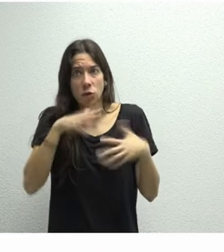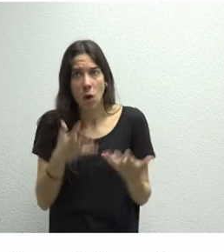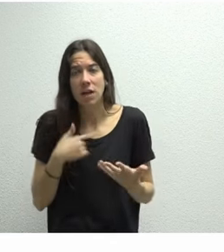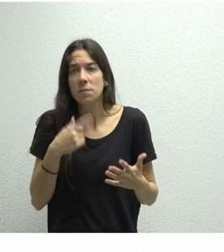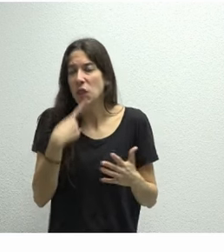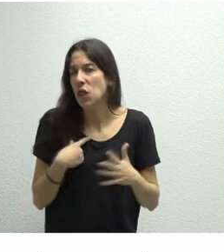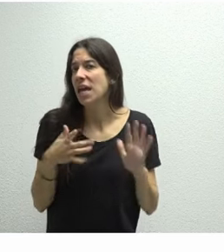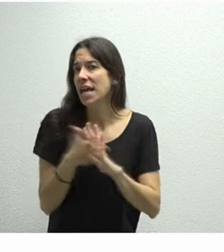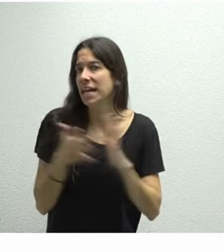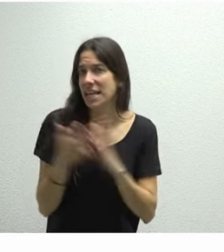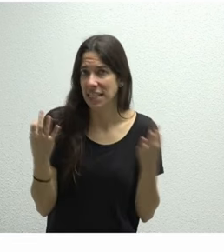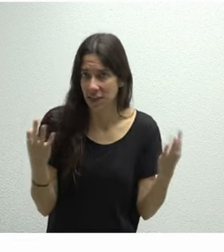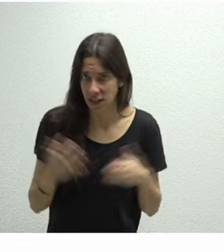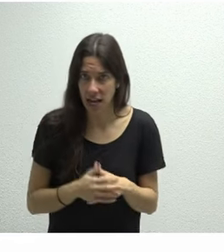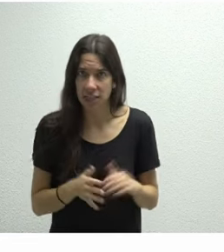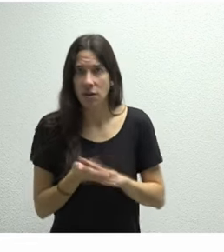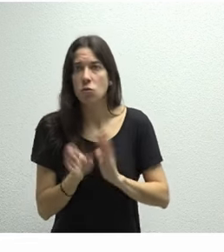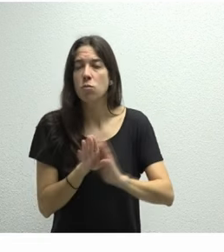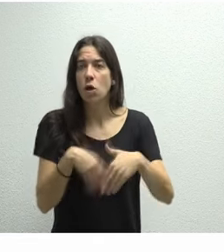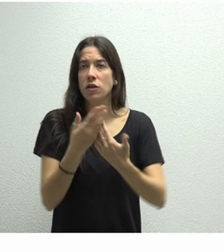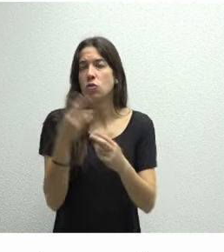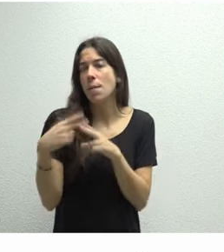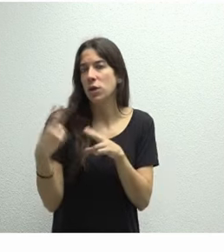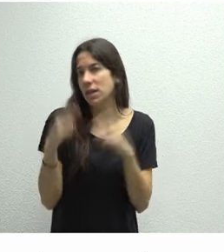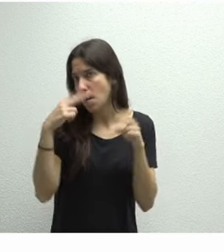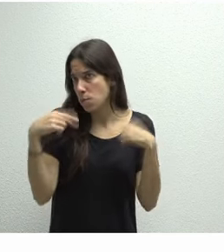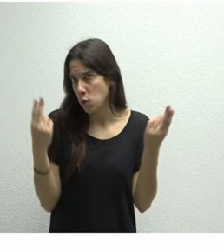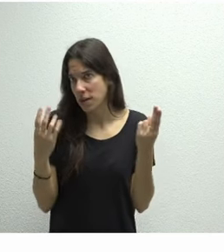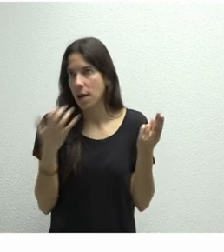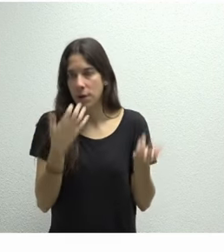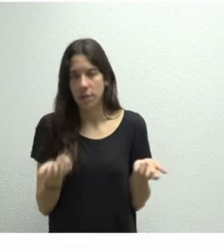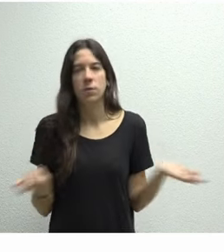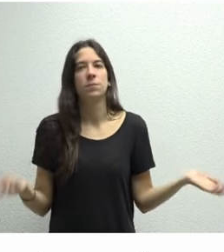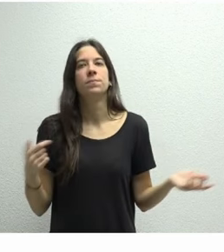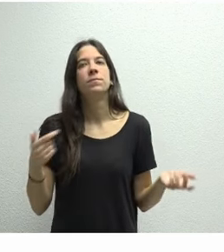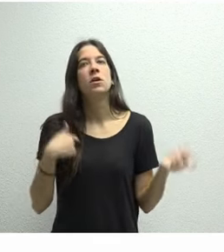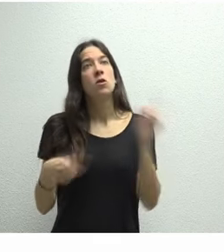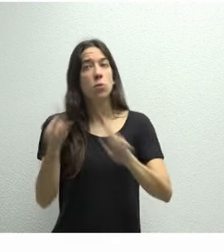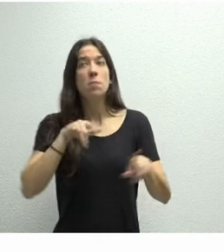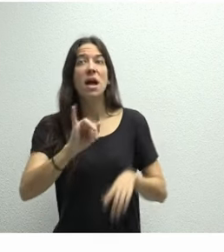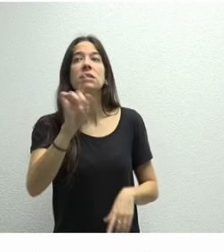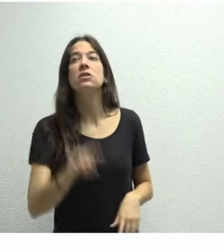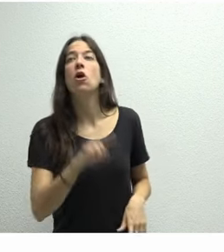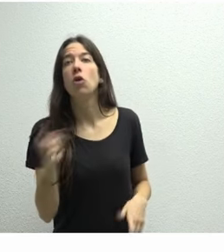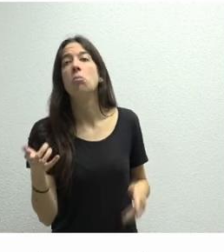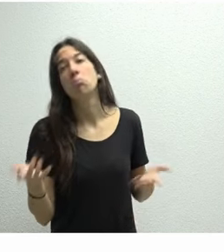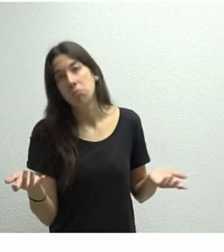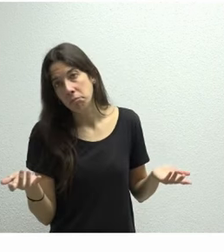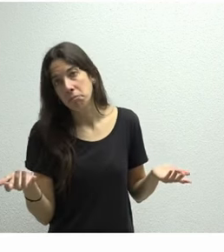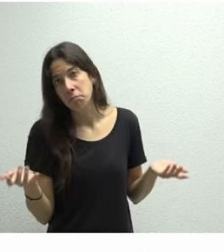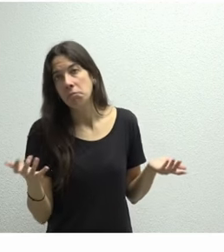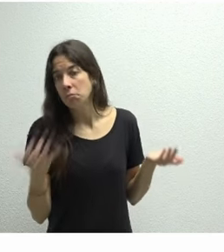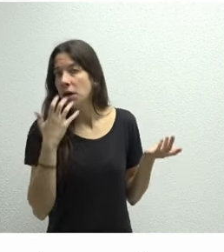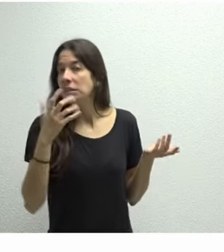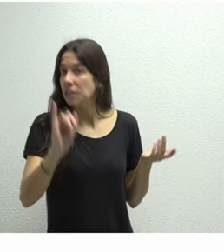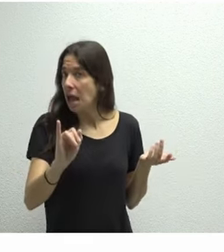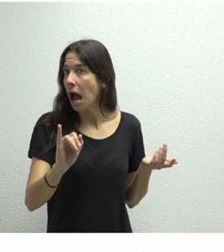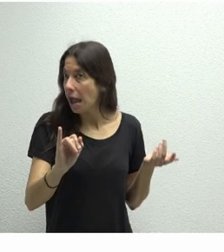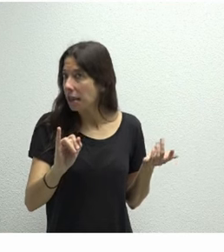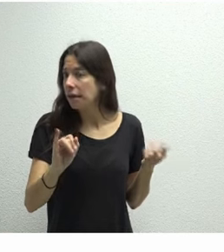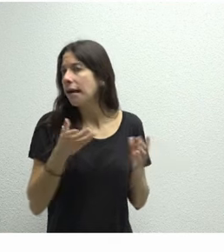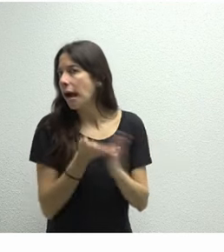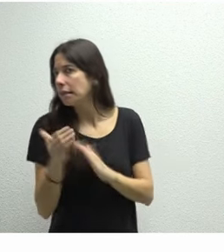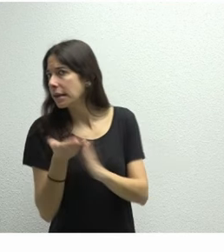un proceso de una política pública tenemos un problema sí o no Si lo hay tenemos